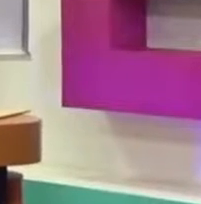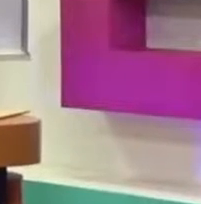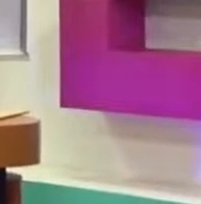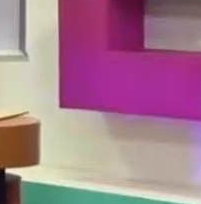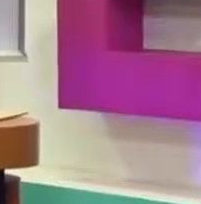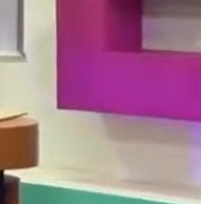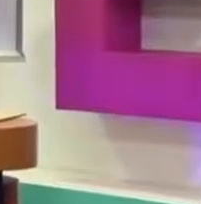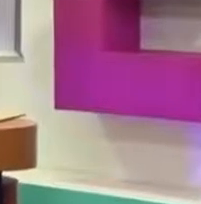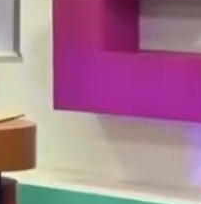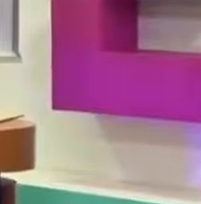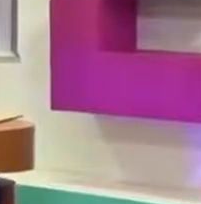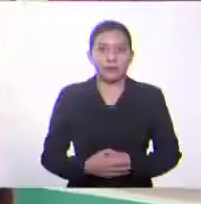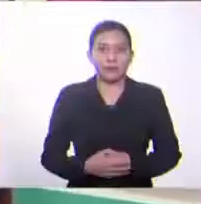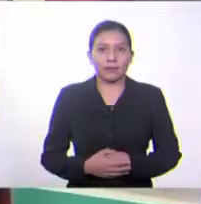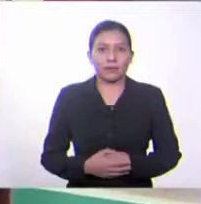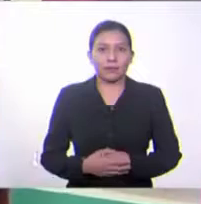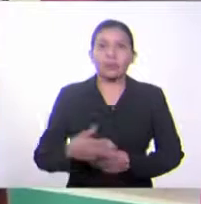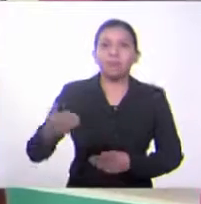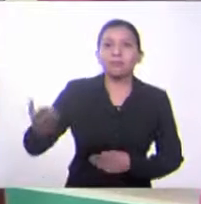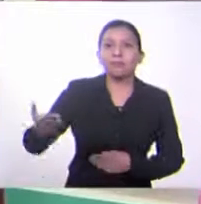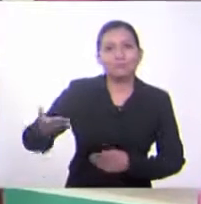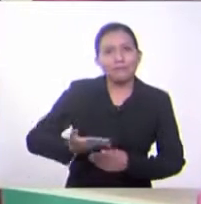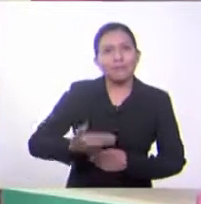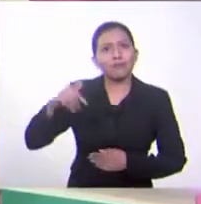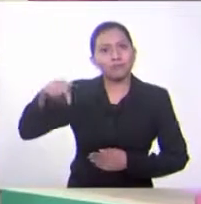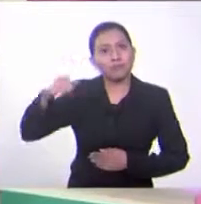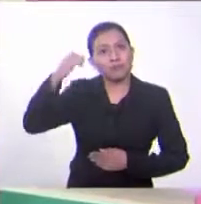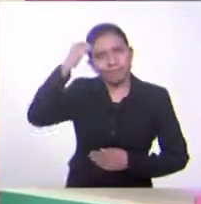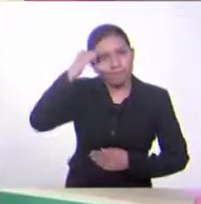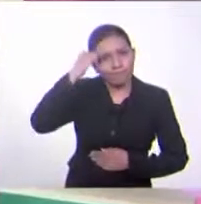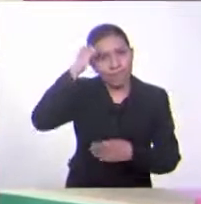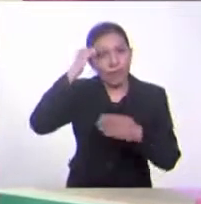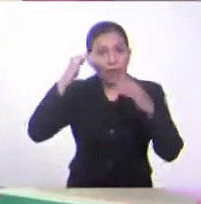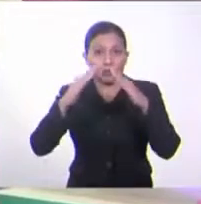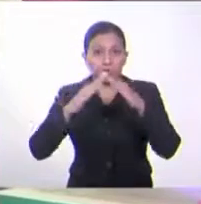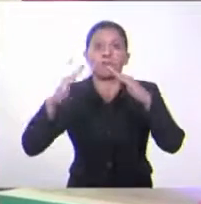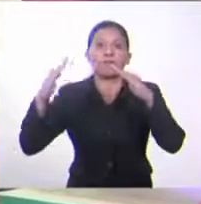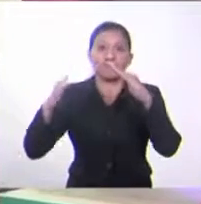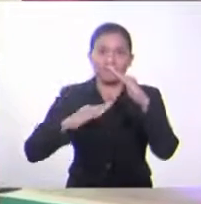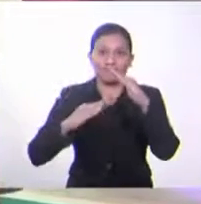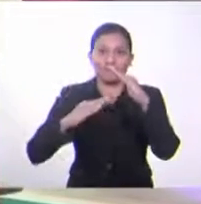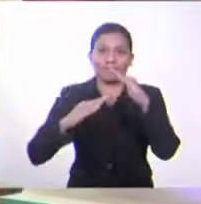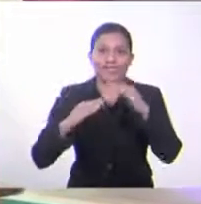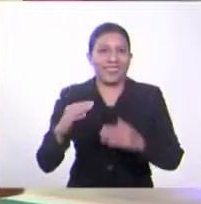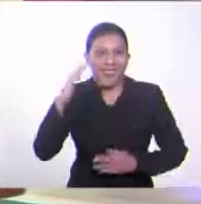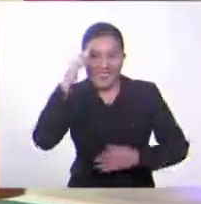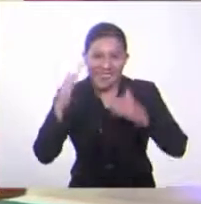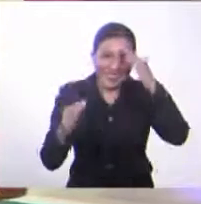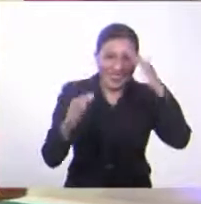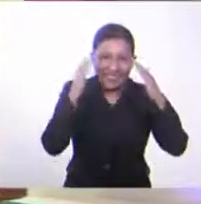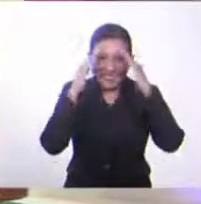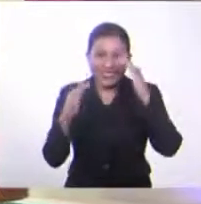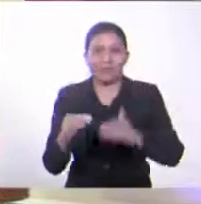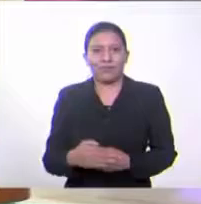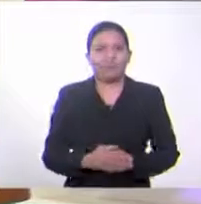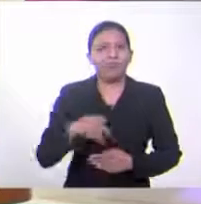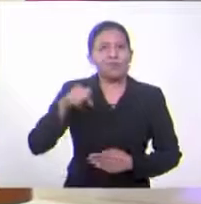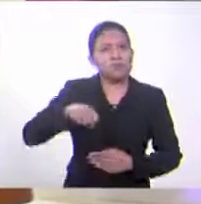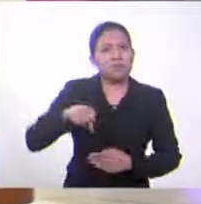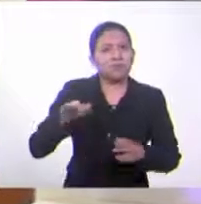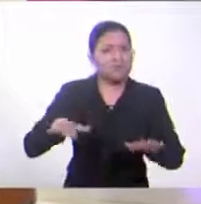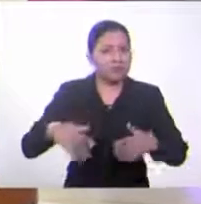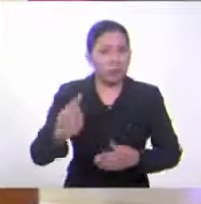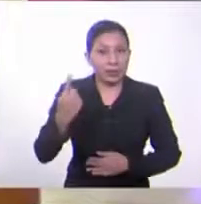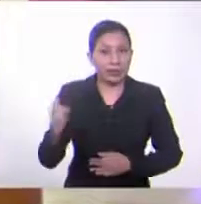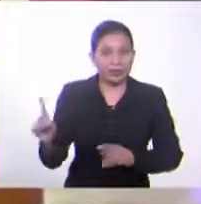Hola chicos, bienvenidos una vez más a su franja educativa Aprendamos en Casa. Hola. En esta oportunidad me